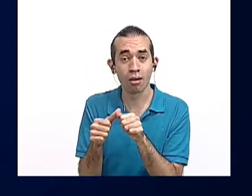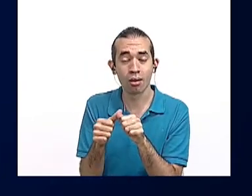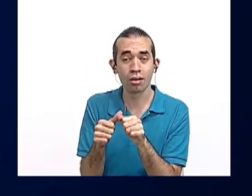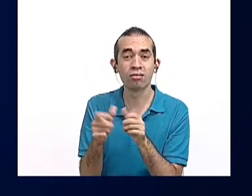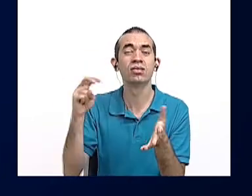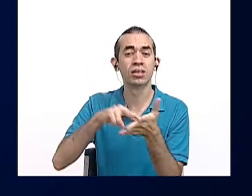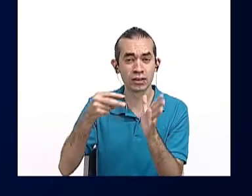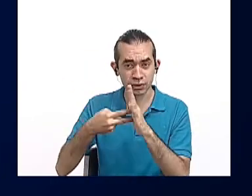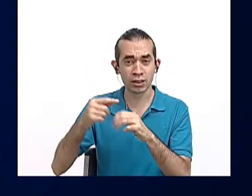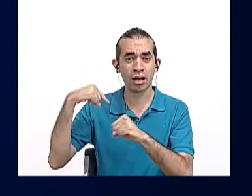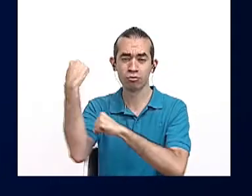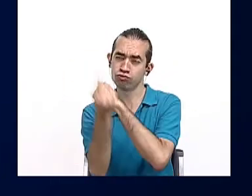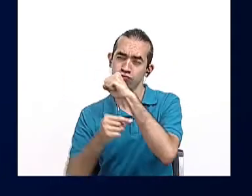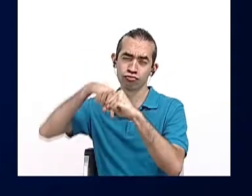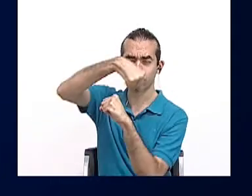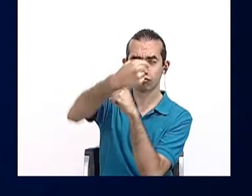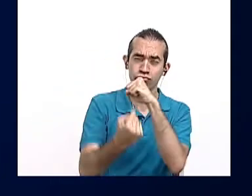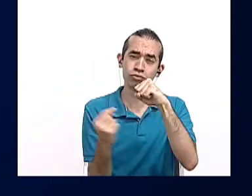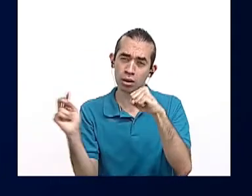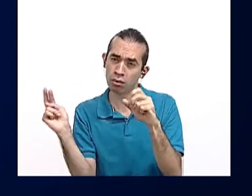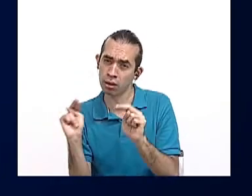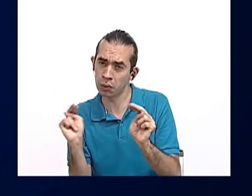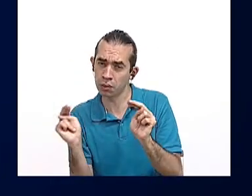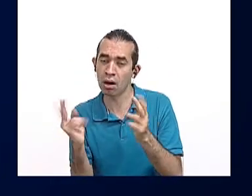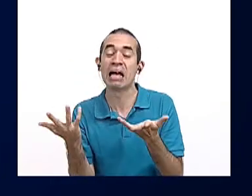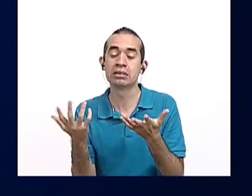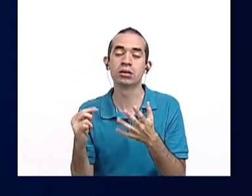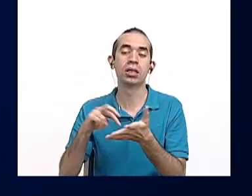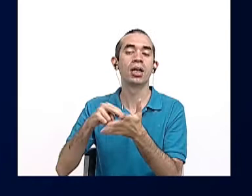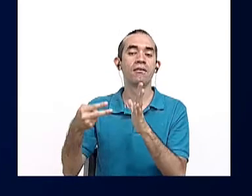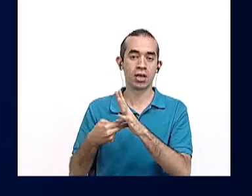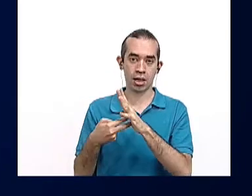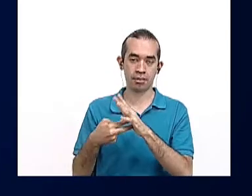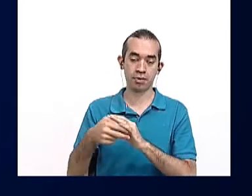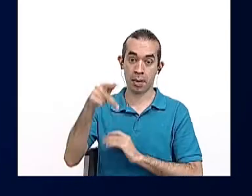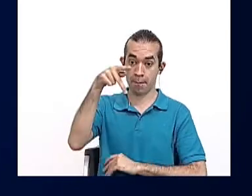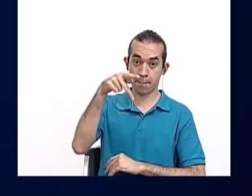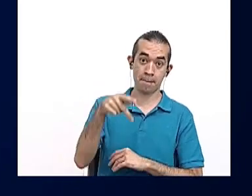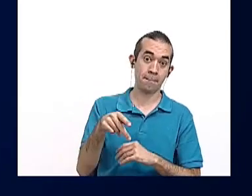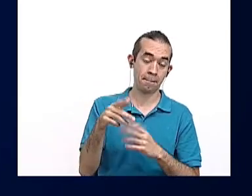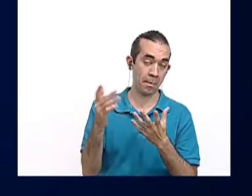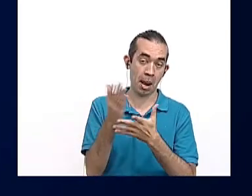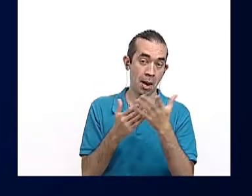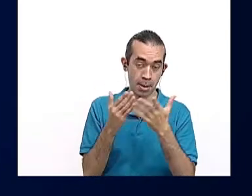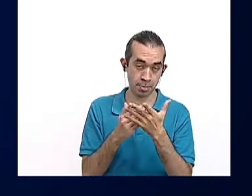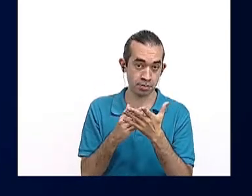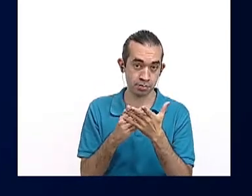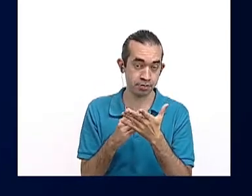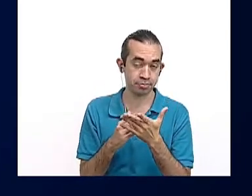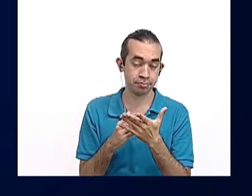definir qué es un átomo neutro? Es aquel que tiene la misma cantidad de partículas